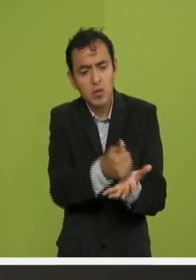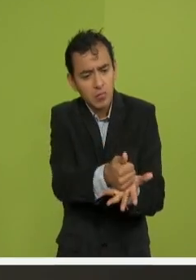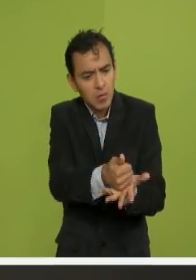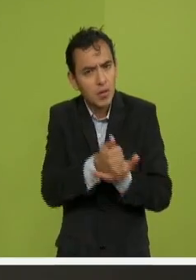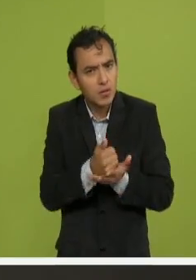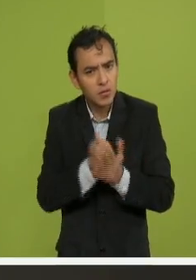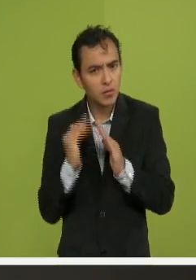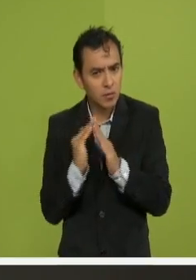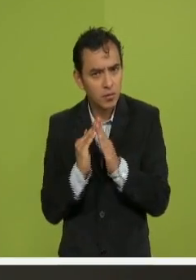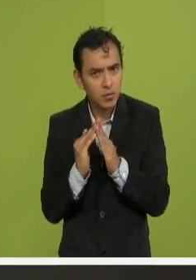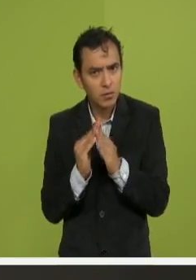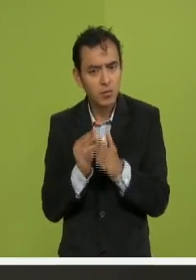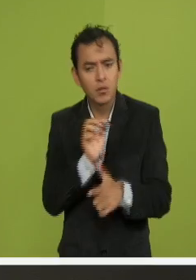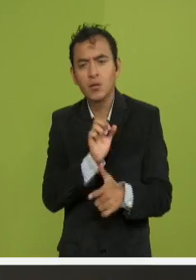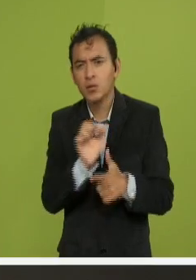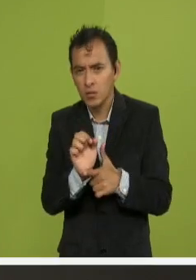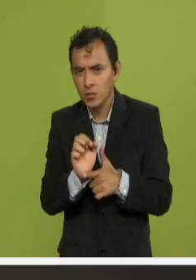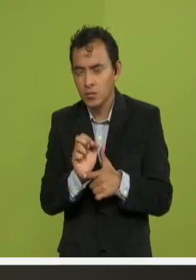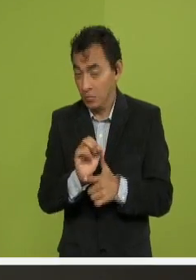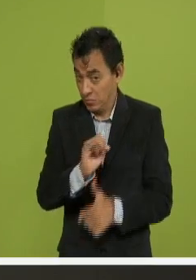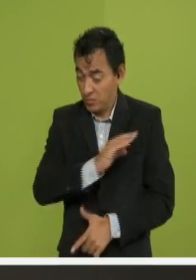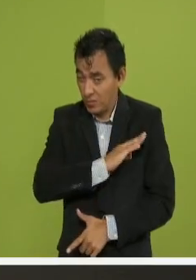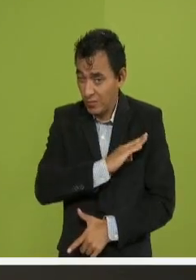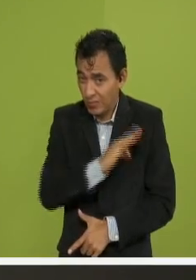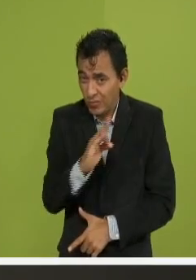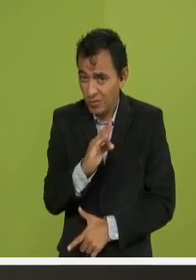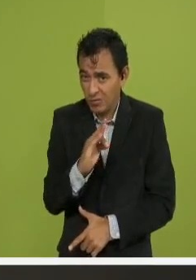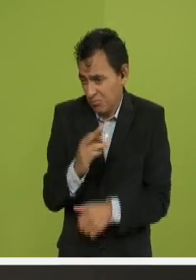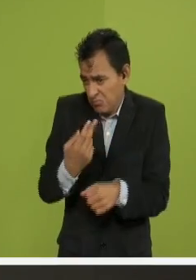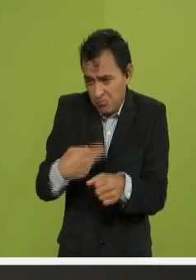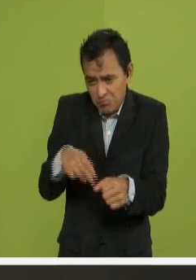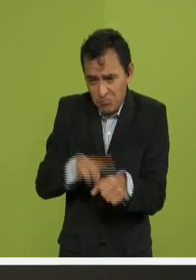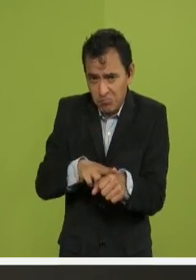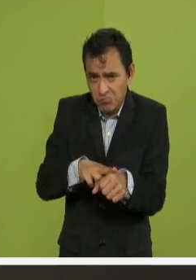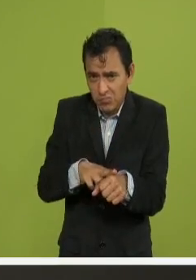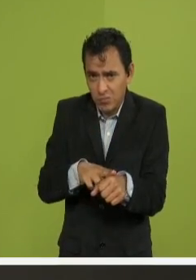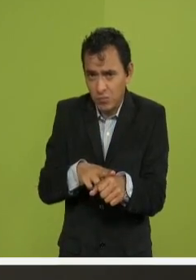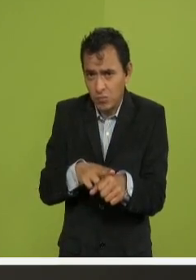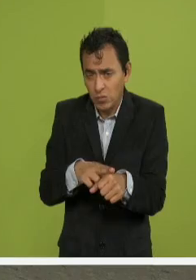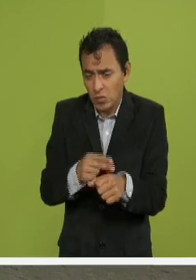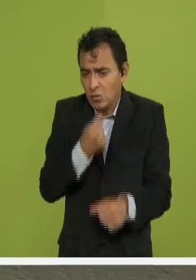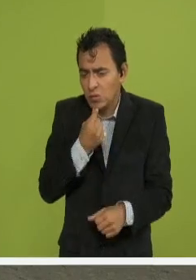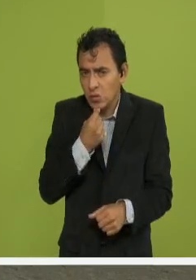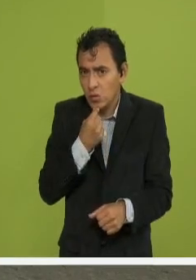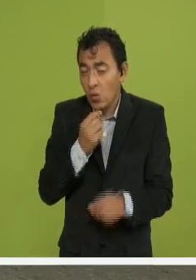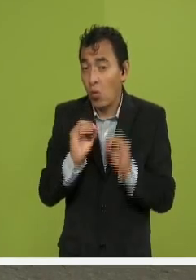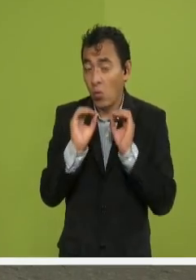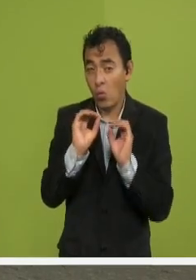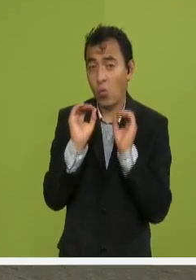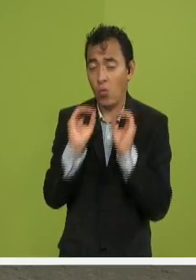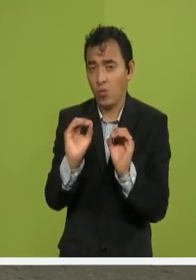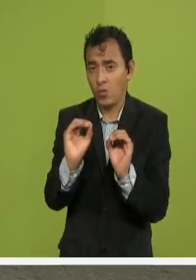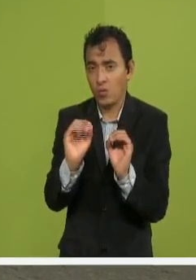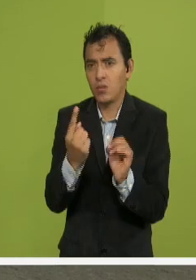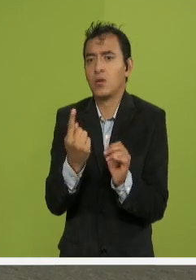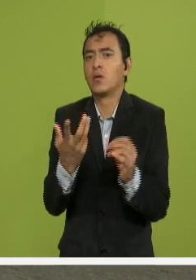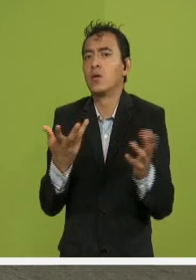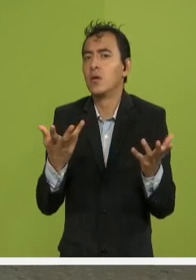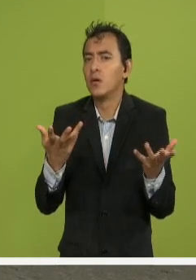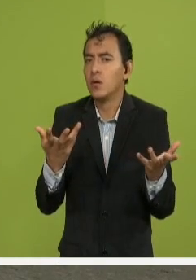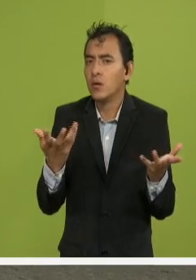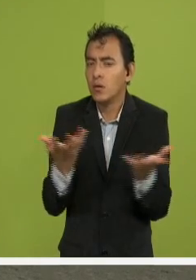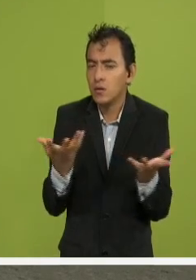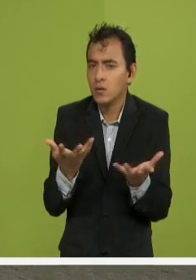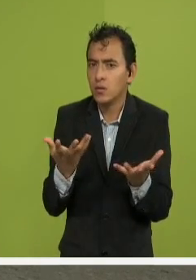casa. Entonces esta parte sí se podría normalizar, entre comillas, todavía, o ¿qué hacer entonces?